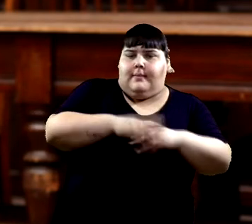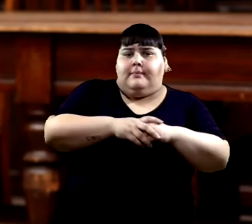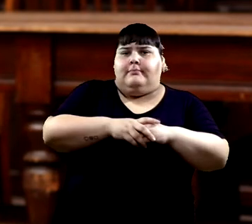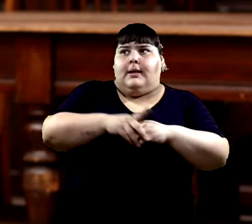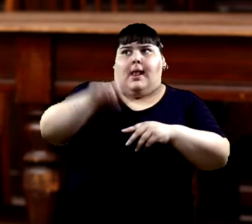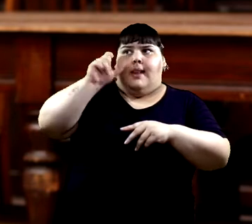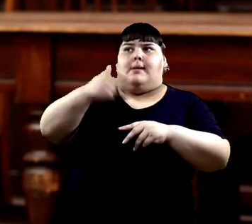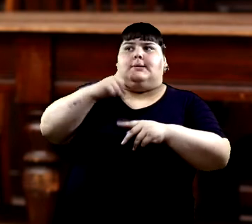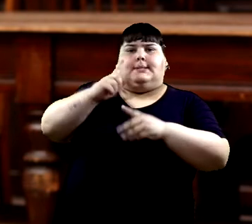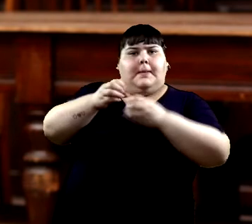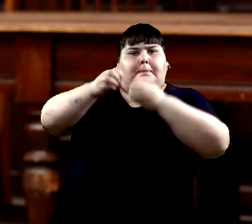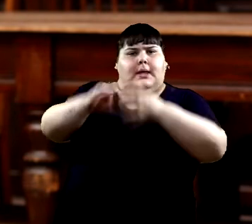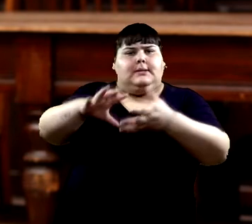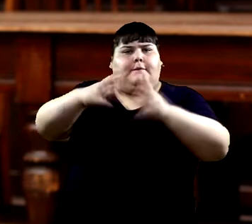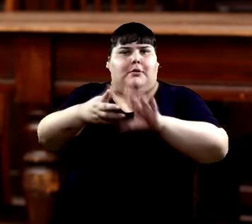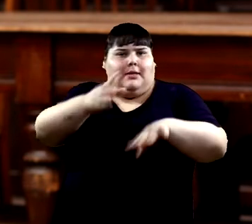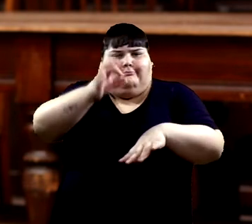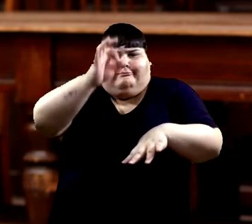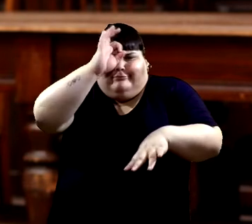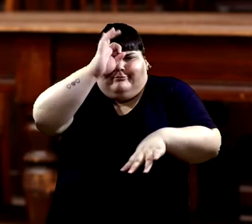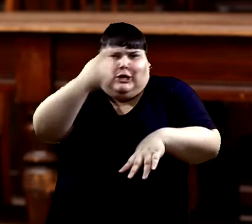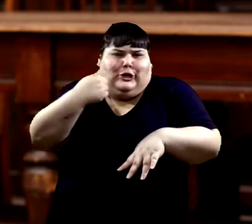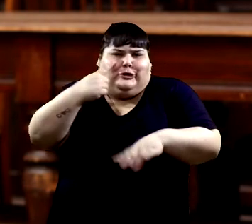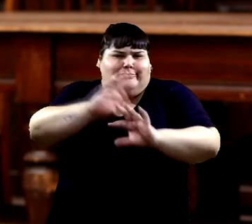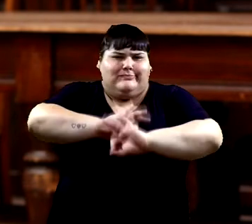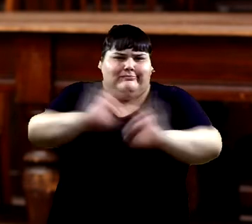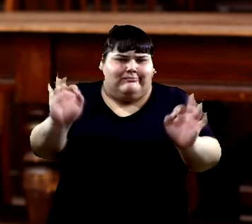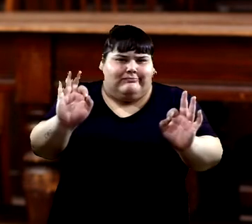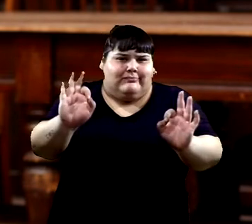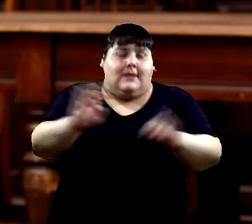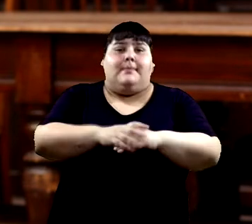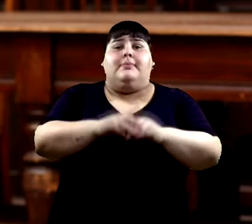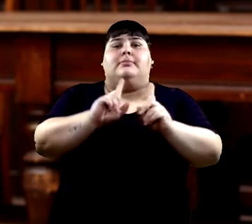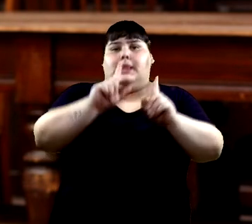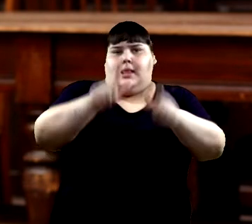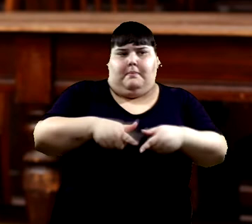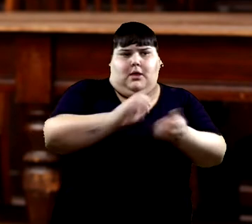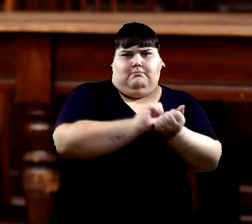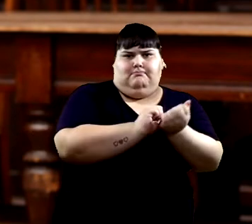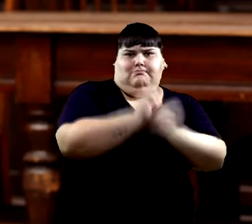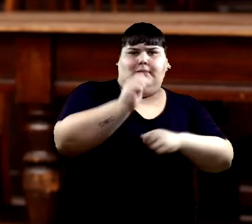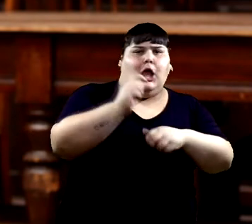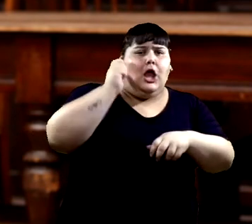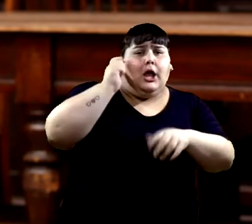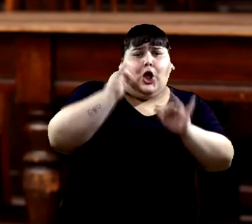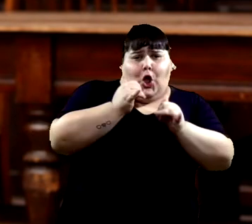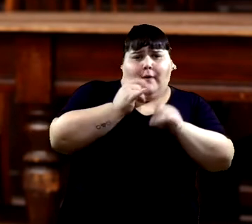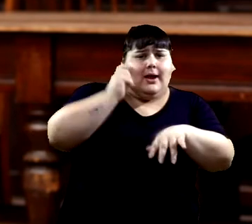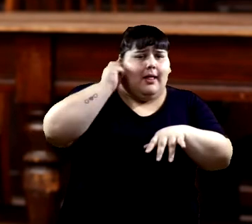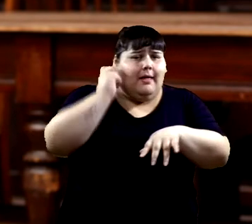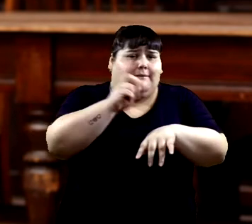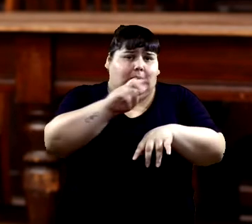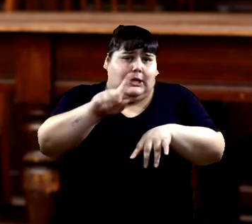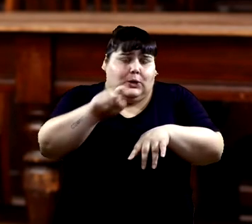empecé con la decir desde la ignorancia desde la del no saber y como recibimos